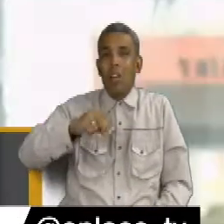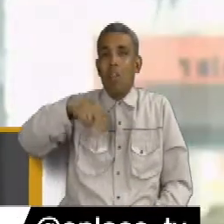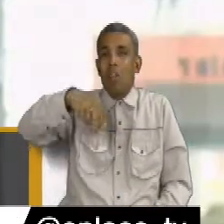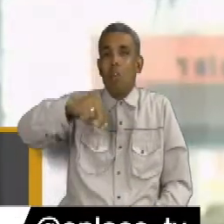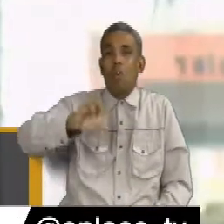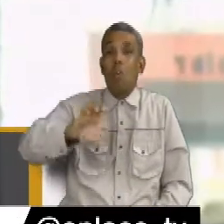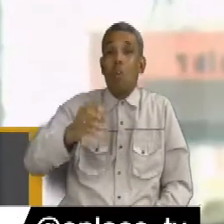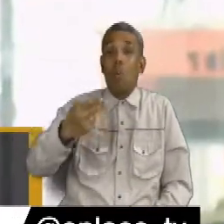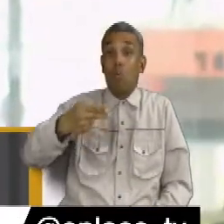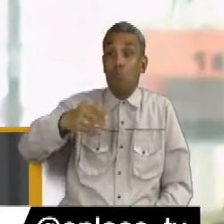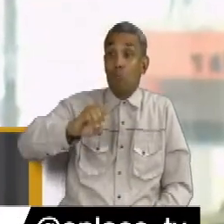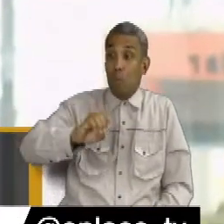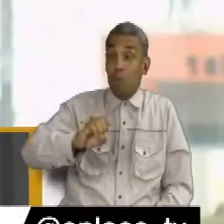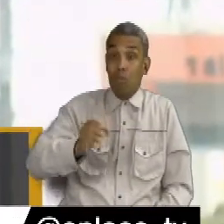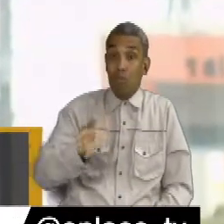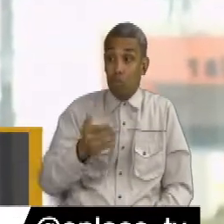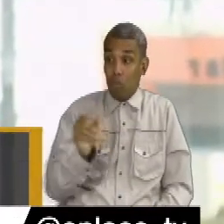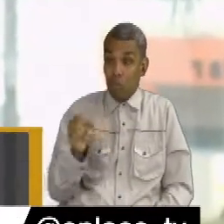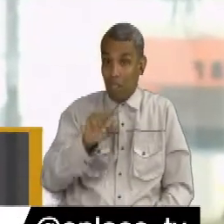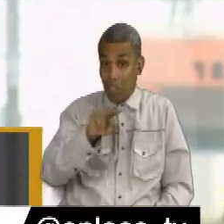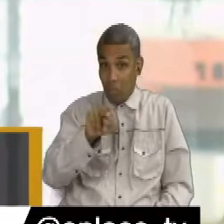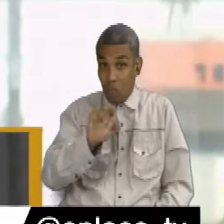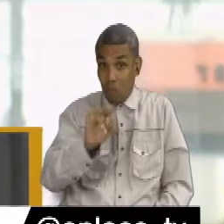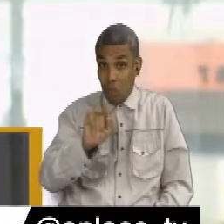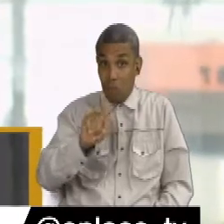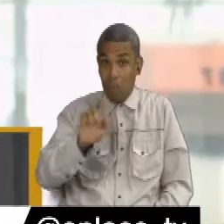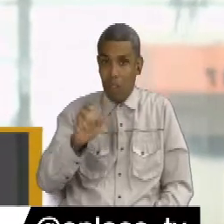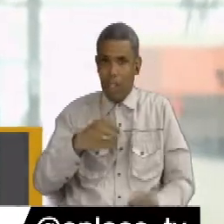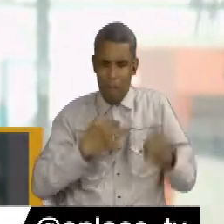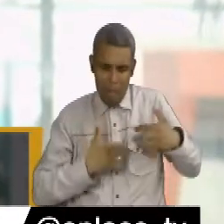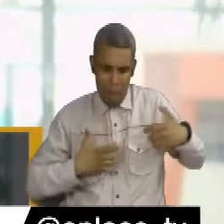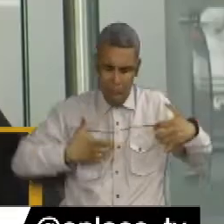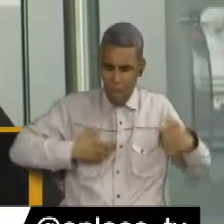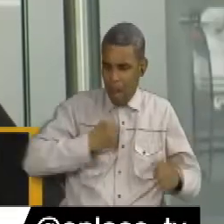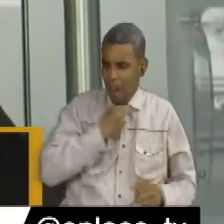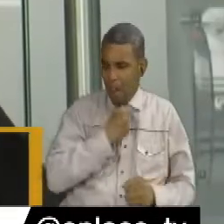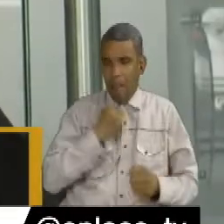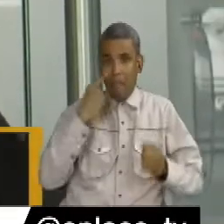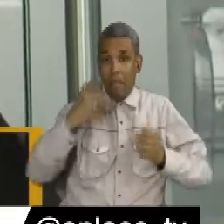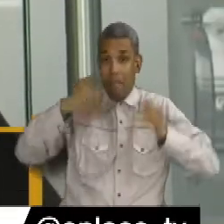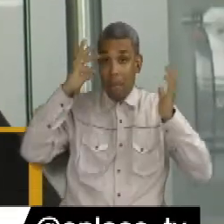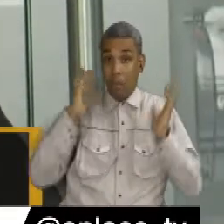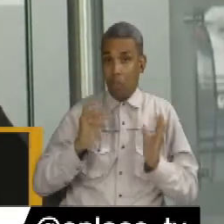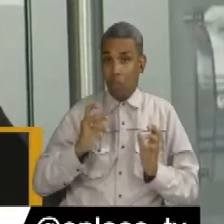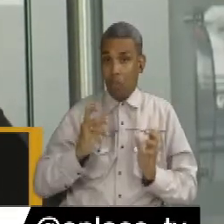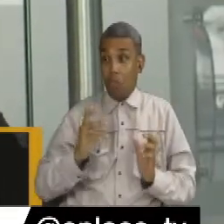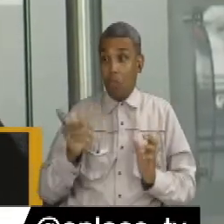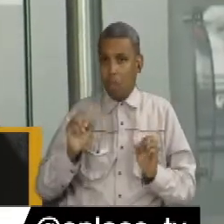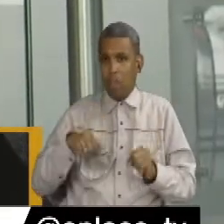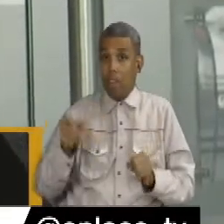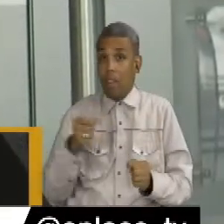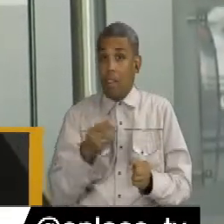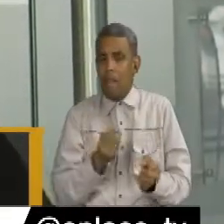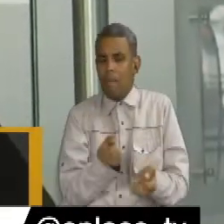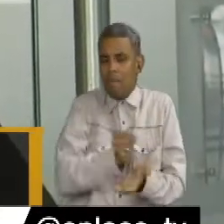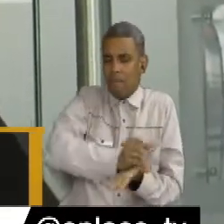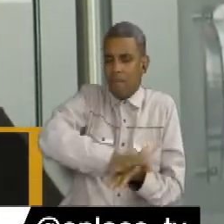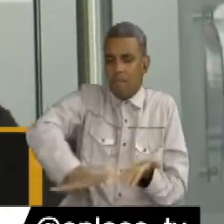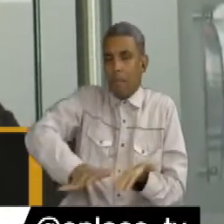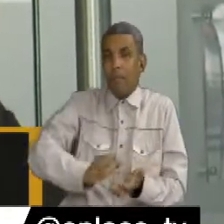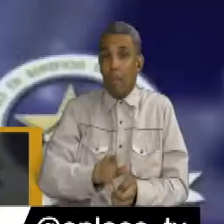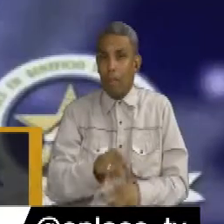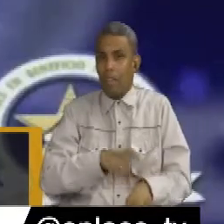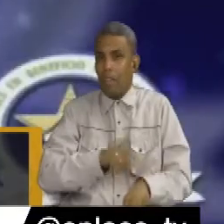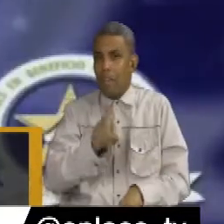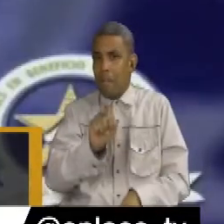conjunto. Las puertas del Club Infantas estarán abiertas a partir de las 6:30 de la tarde para que usted pueda entrar a Café por un